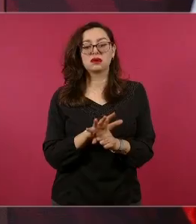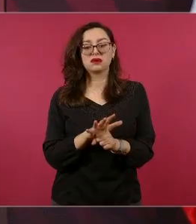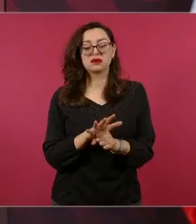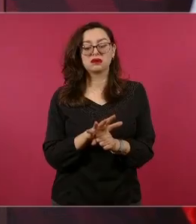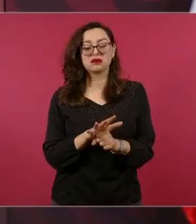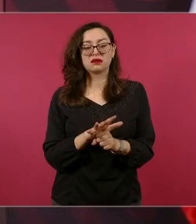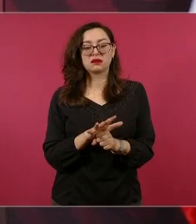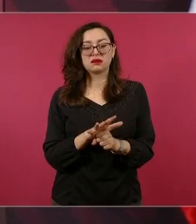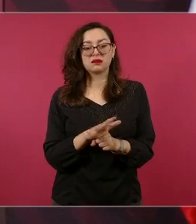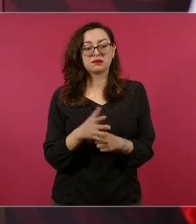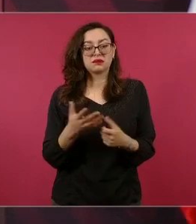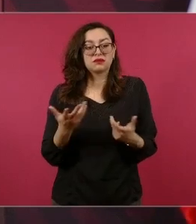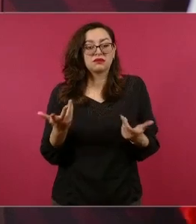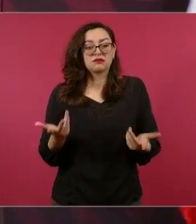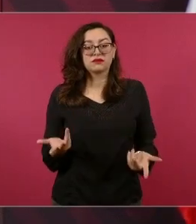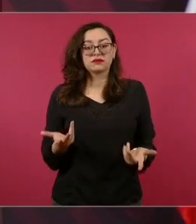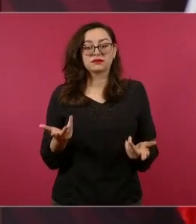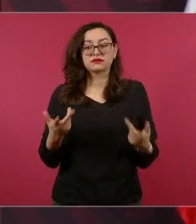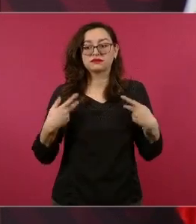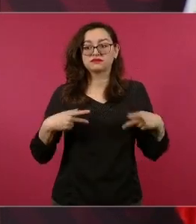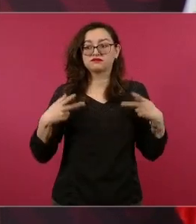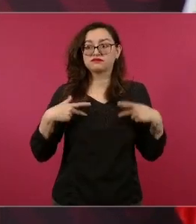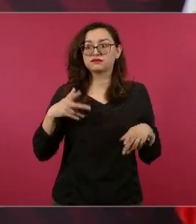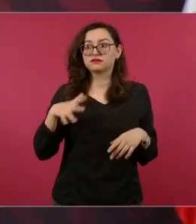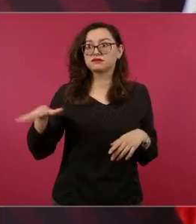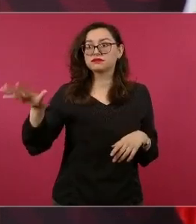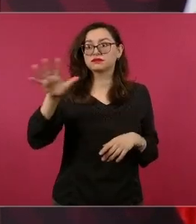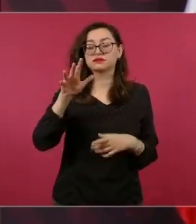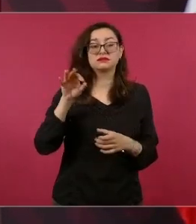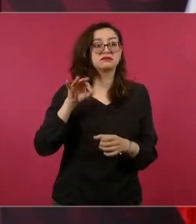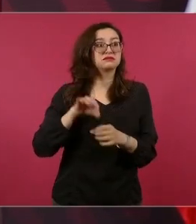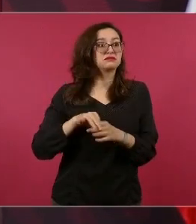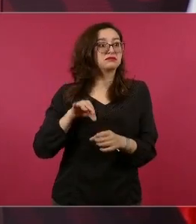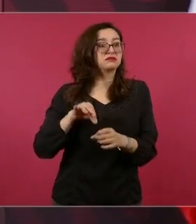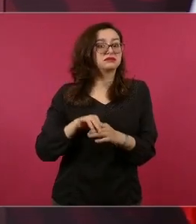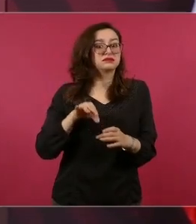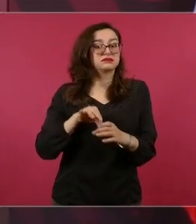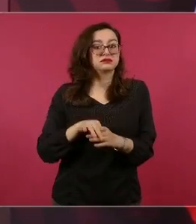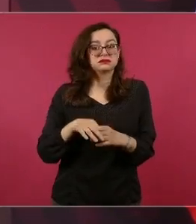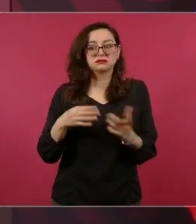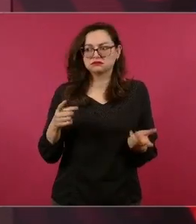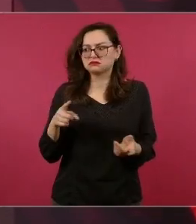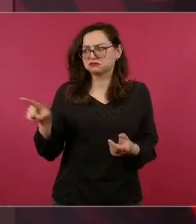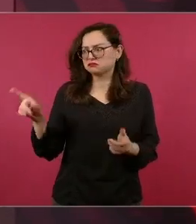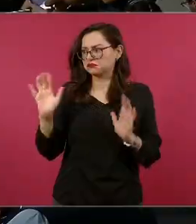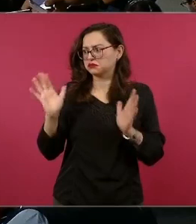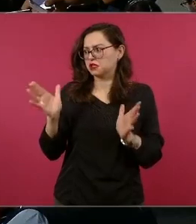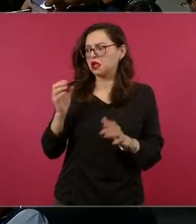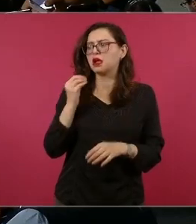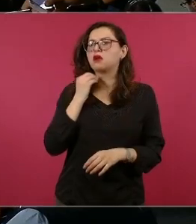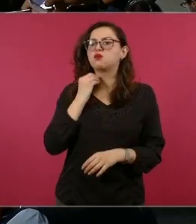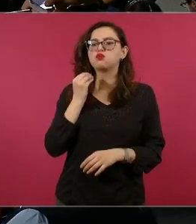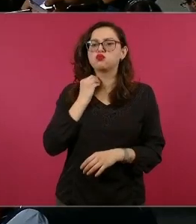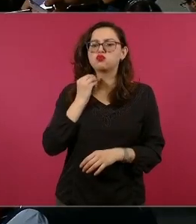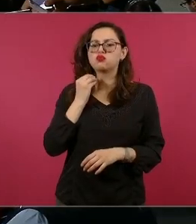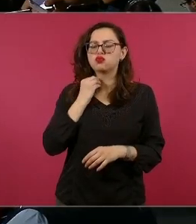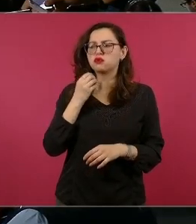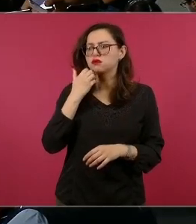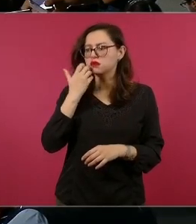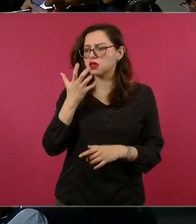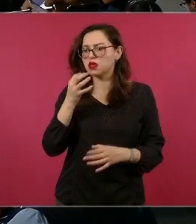pues es que lo elija el pueblo, al juez, al magistrado, al ministro.